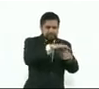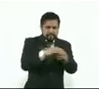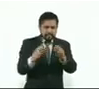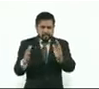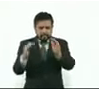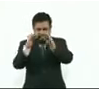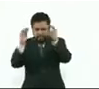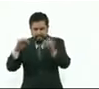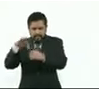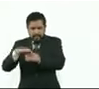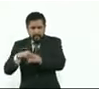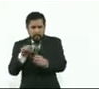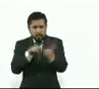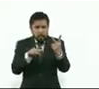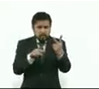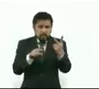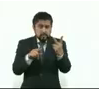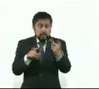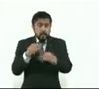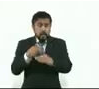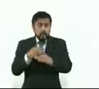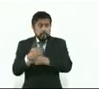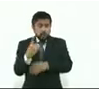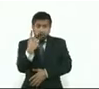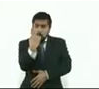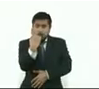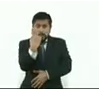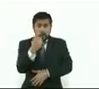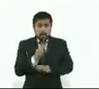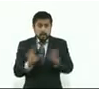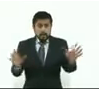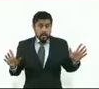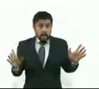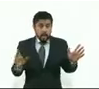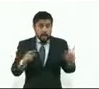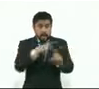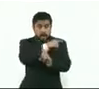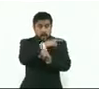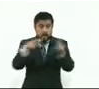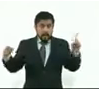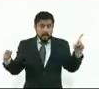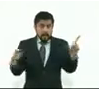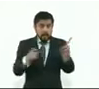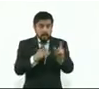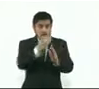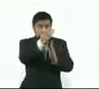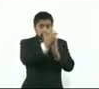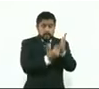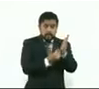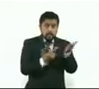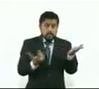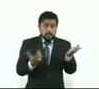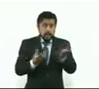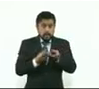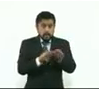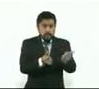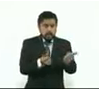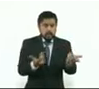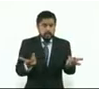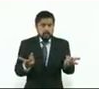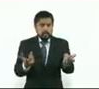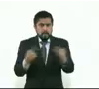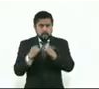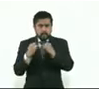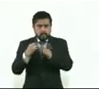cuando había elecciones, ahora ya no, ya hay casilla única. Entonces, se han reducido muchísimo los gastos que tienen que aportar los